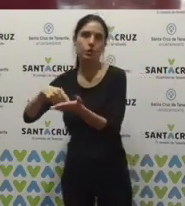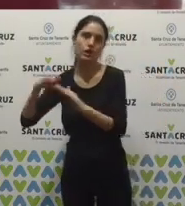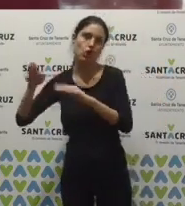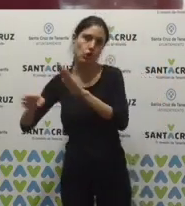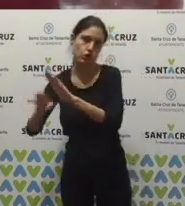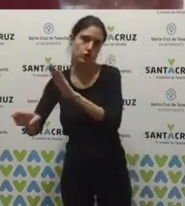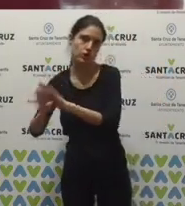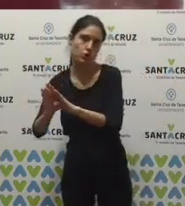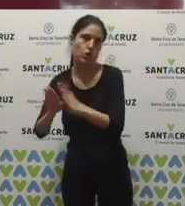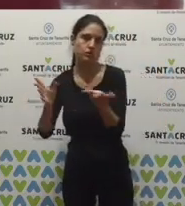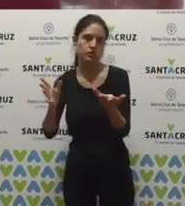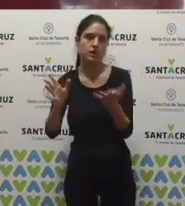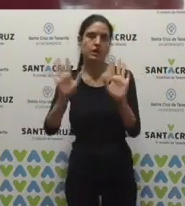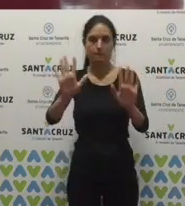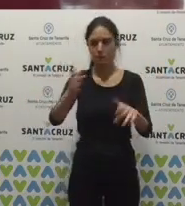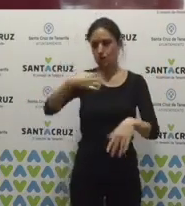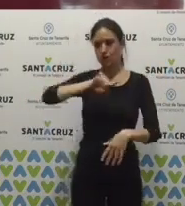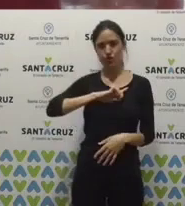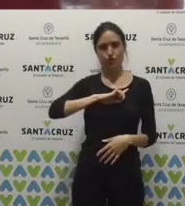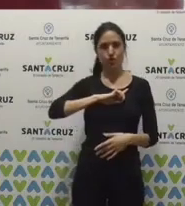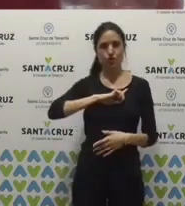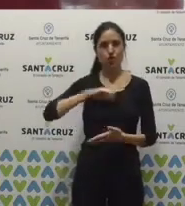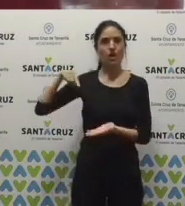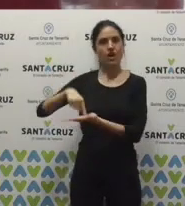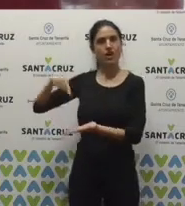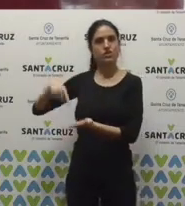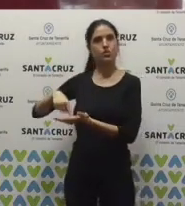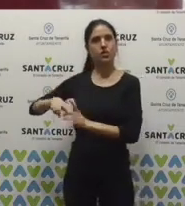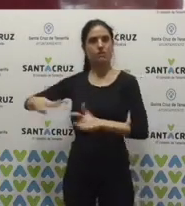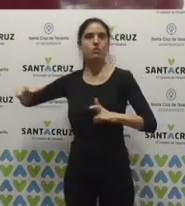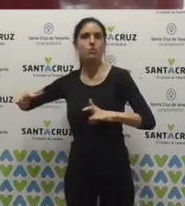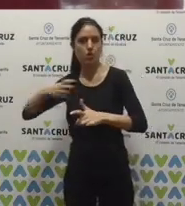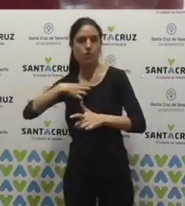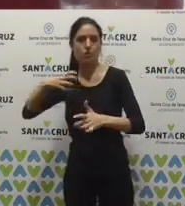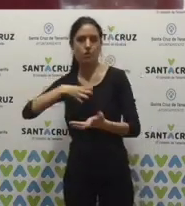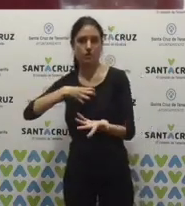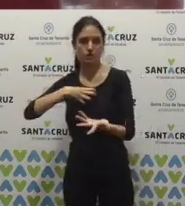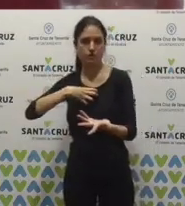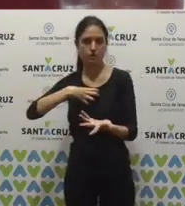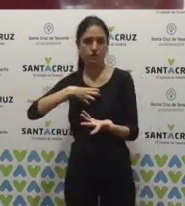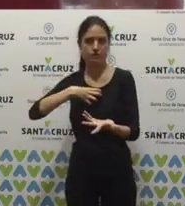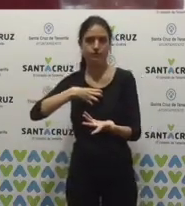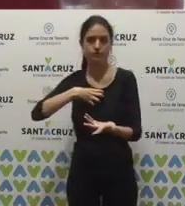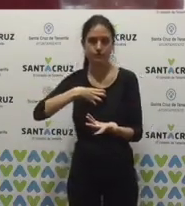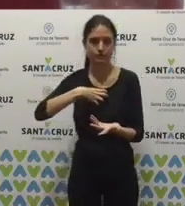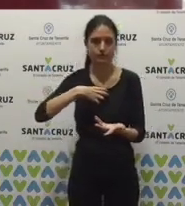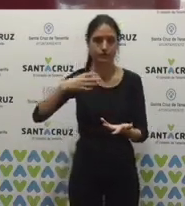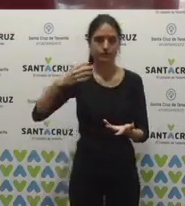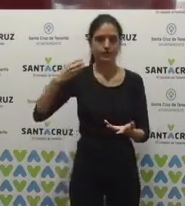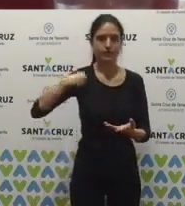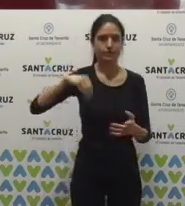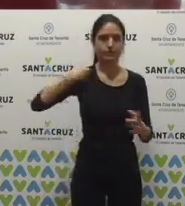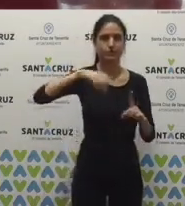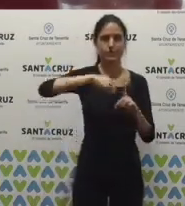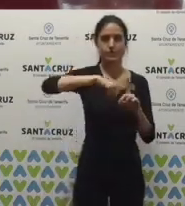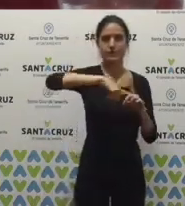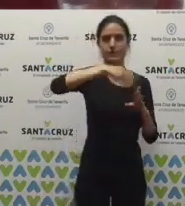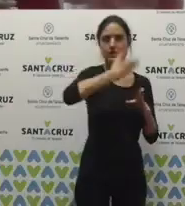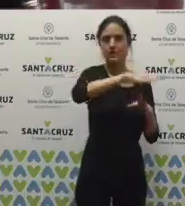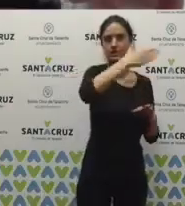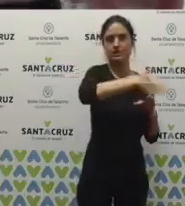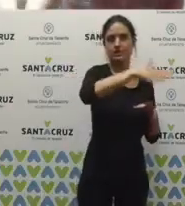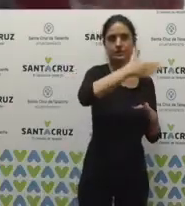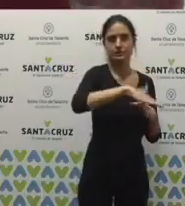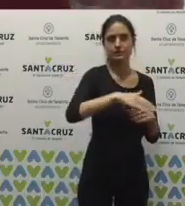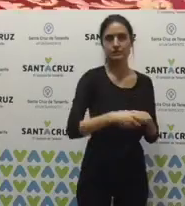nosotros no podamos endeudarnos por lo menos hasta el nivel de aquellos que tienen remanente en el caso que tengan las cosas yo ya mismo dos o